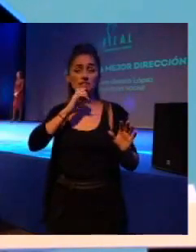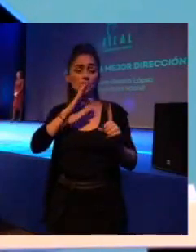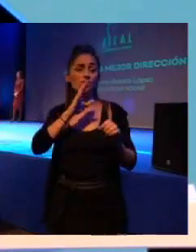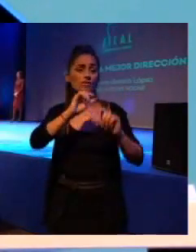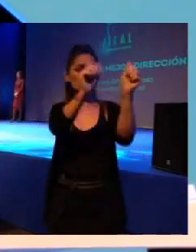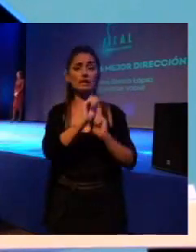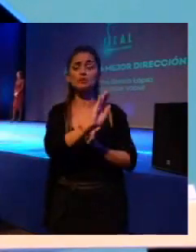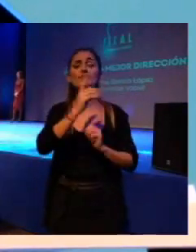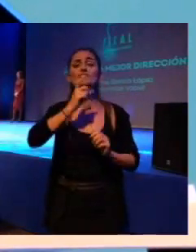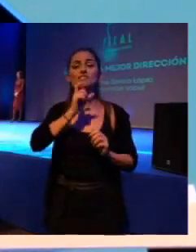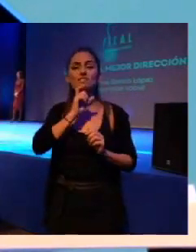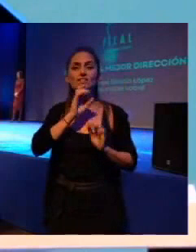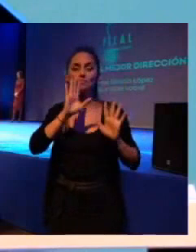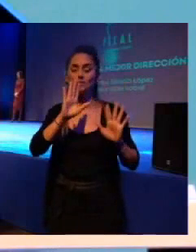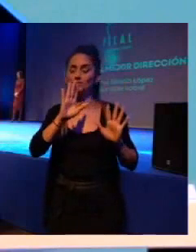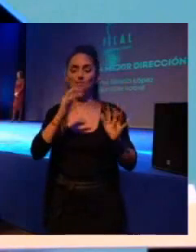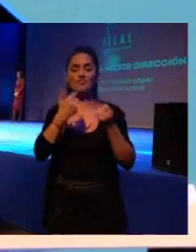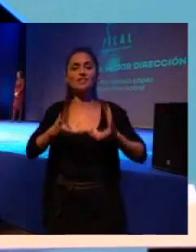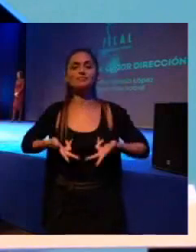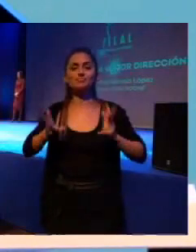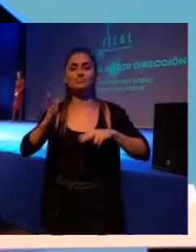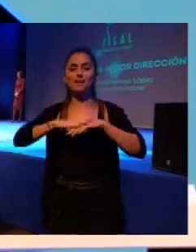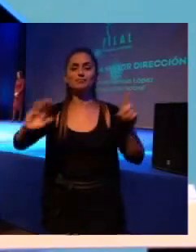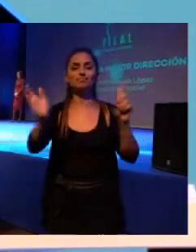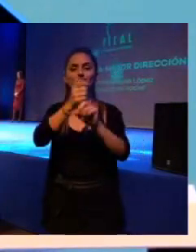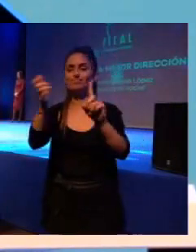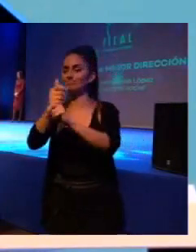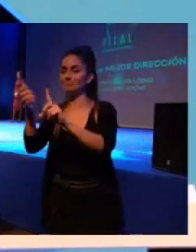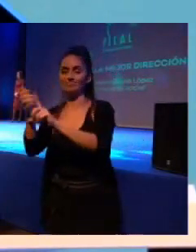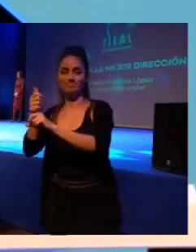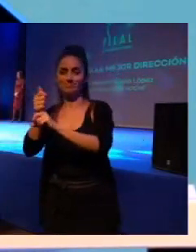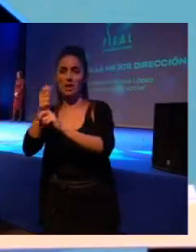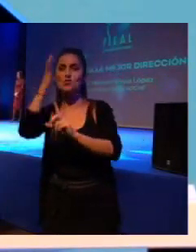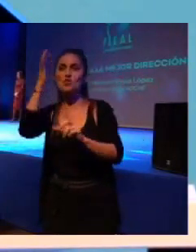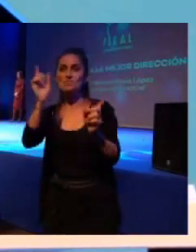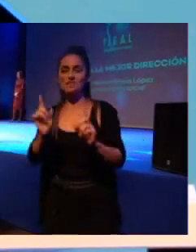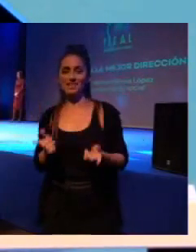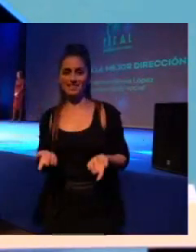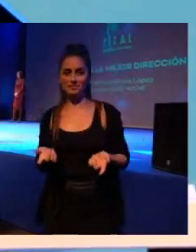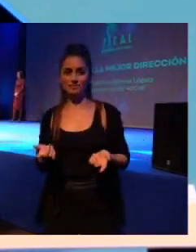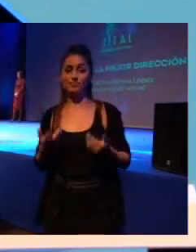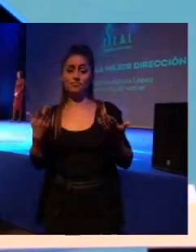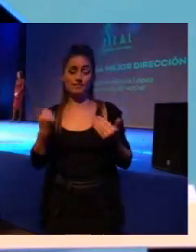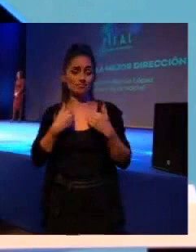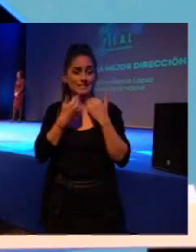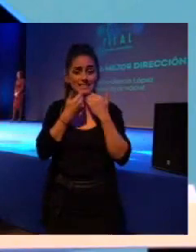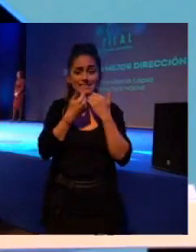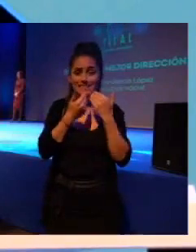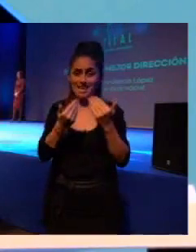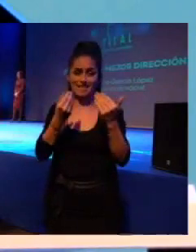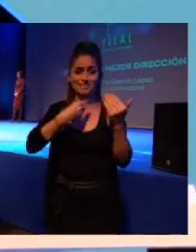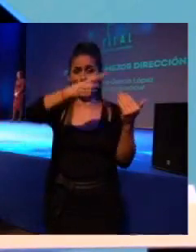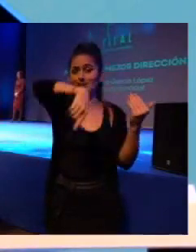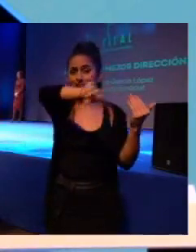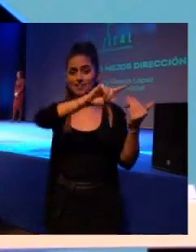yo creo, que alcancemos cosas inimaginables en este proyecto, ¿no? Así que estoy muy agradecido a todos